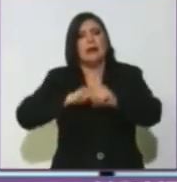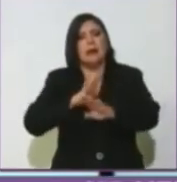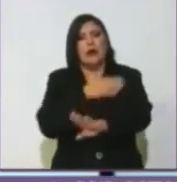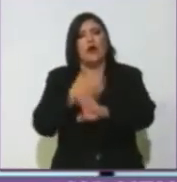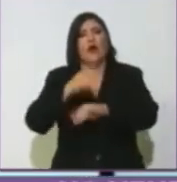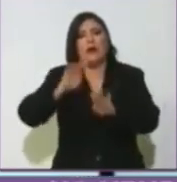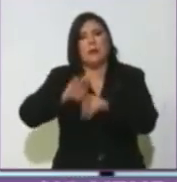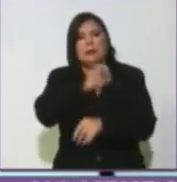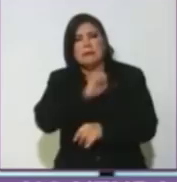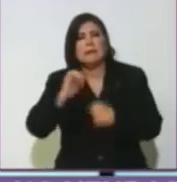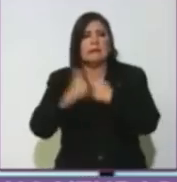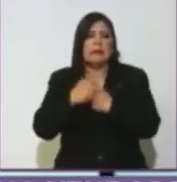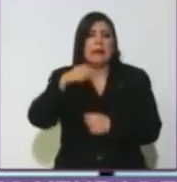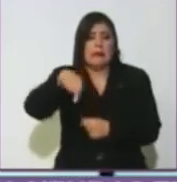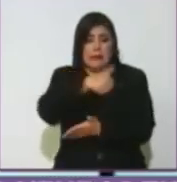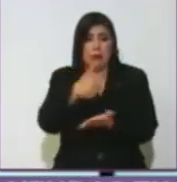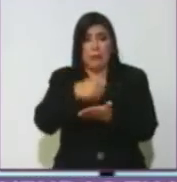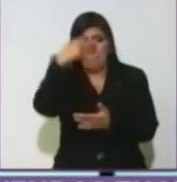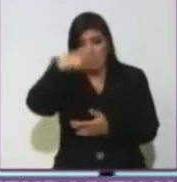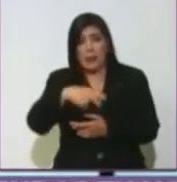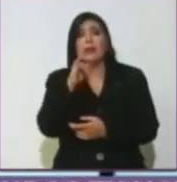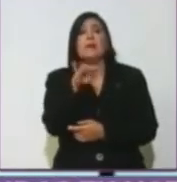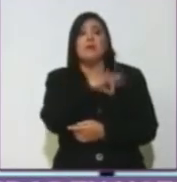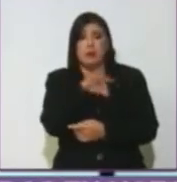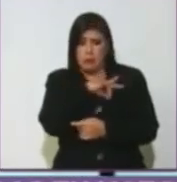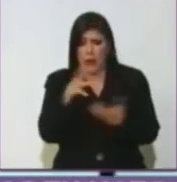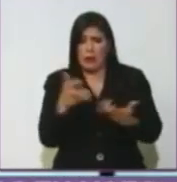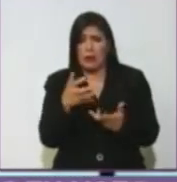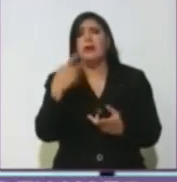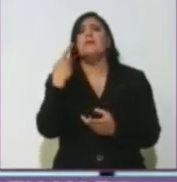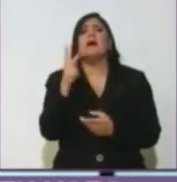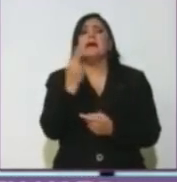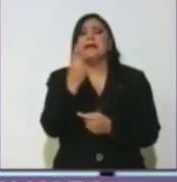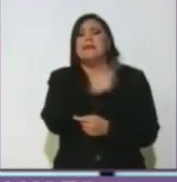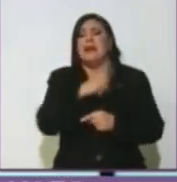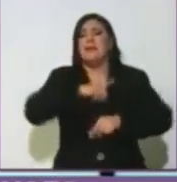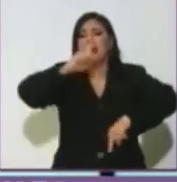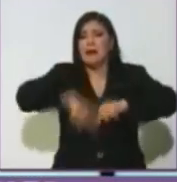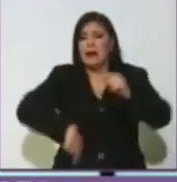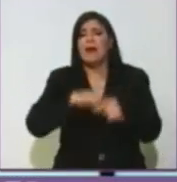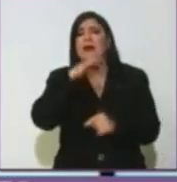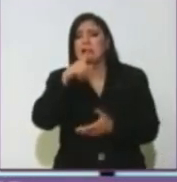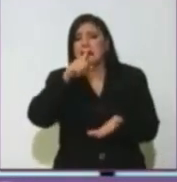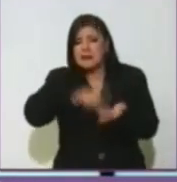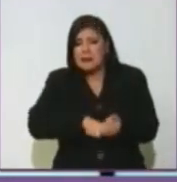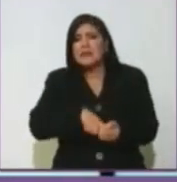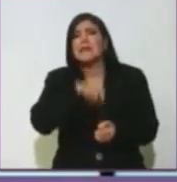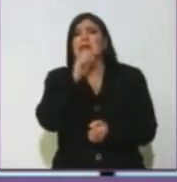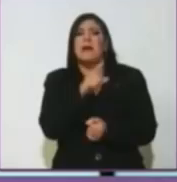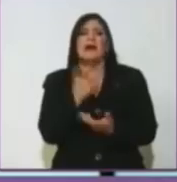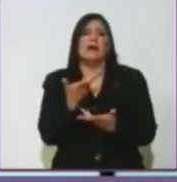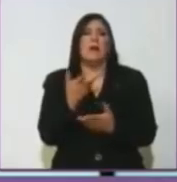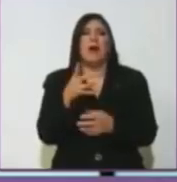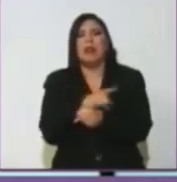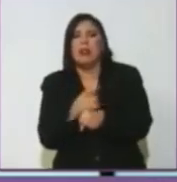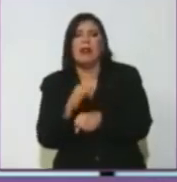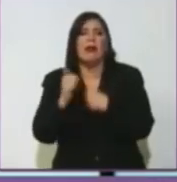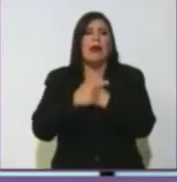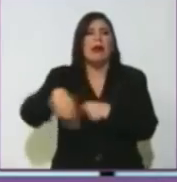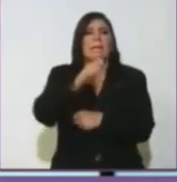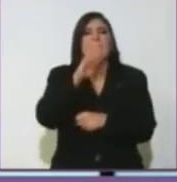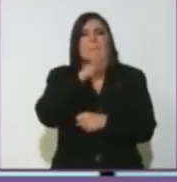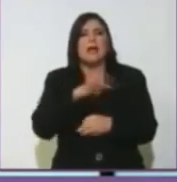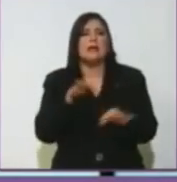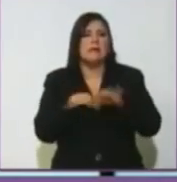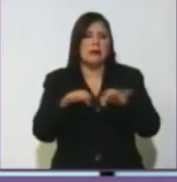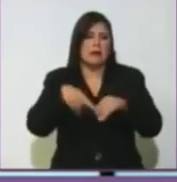de mexico si se puede hacer pero tenemos que eliminar la corrupción y la ineficiencia de funcionarios o funcionarias